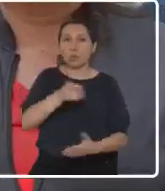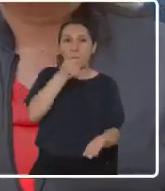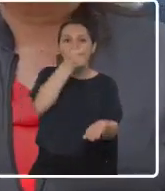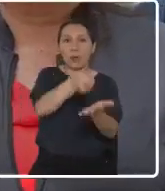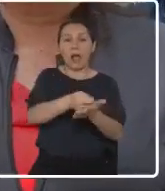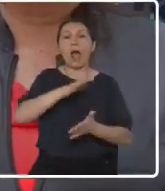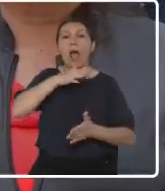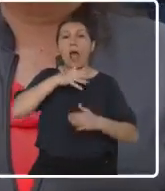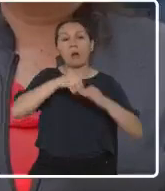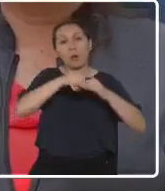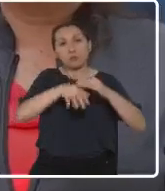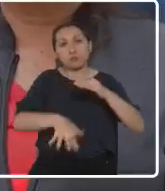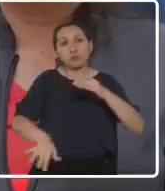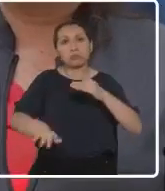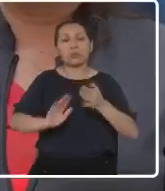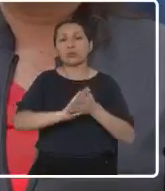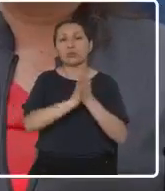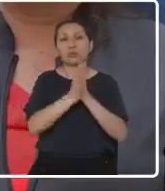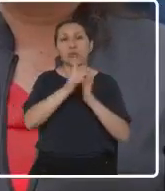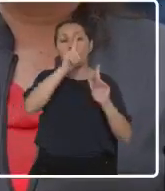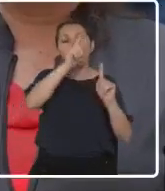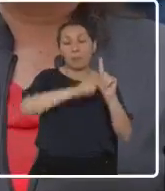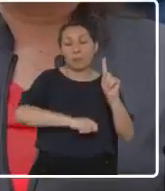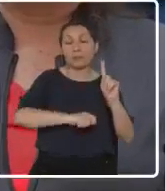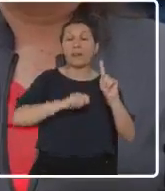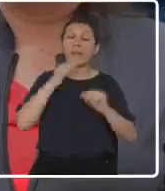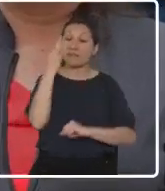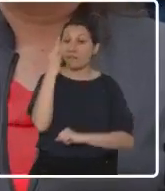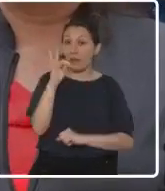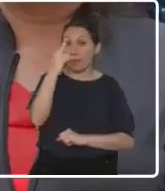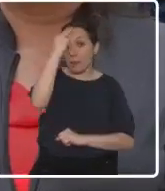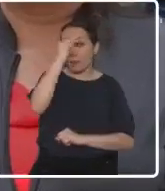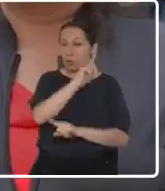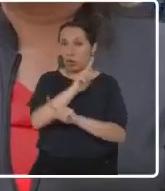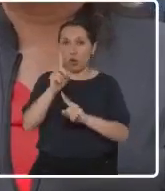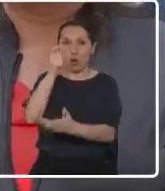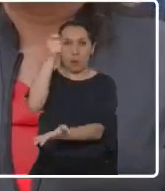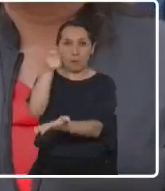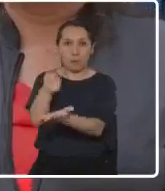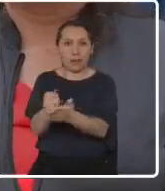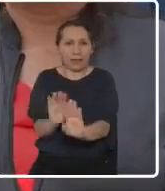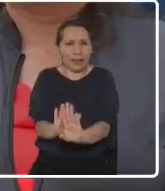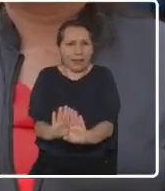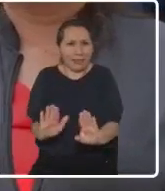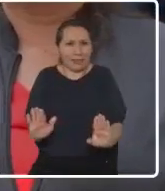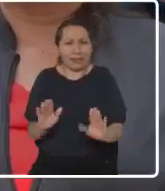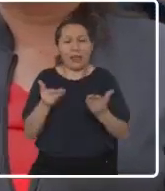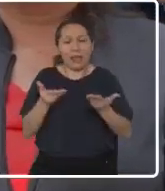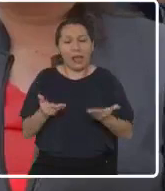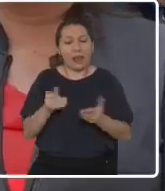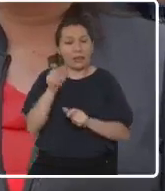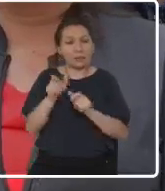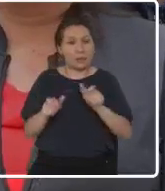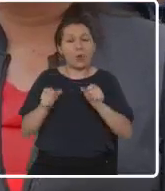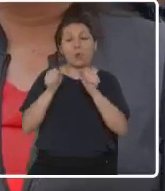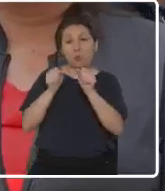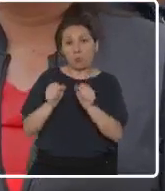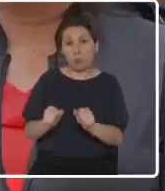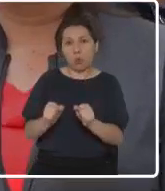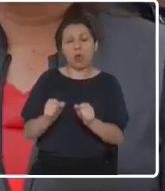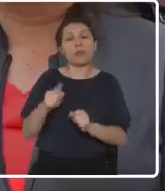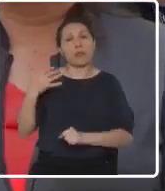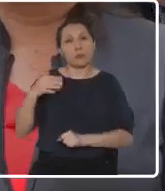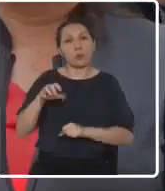de agua y alcantarillado durante todo el mes de febrero y marzo, a fin de que las personas puedan tener este elemento